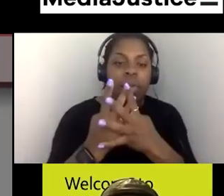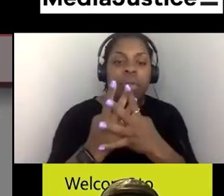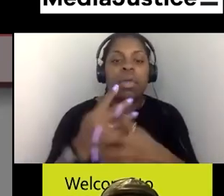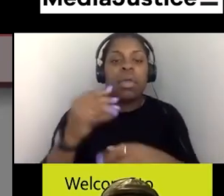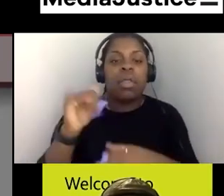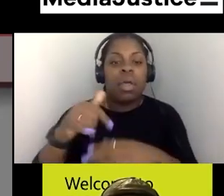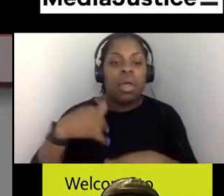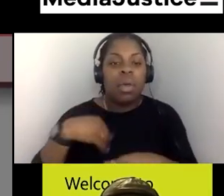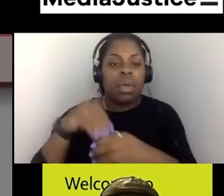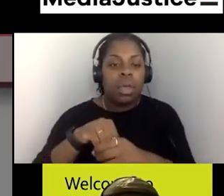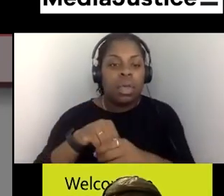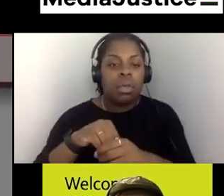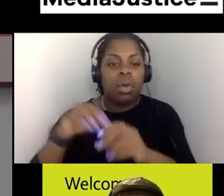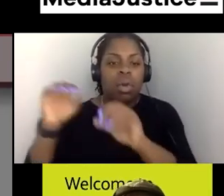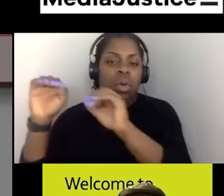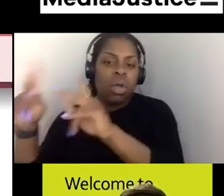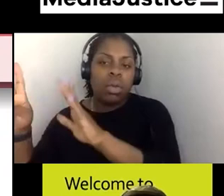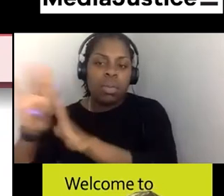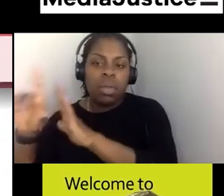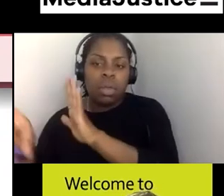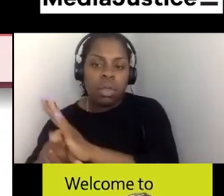a la cárcel donde yo estaba.